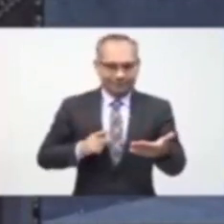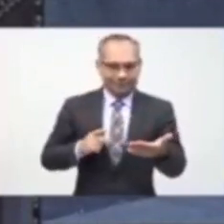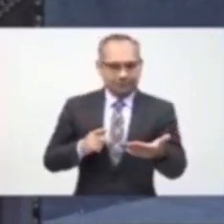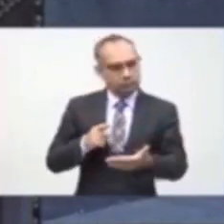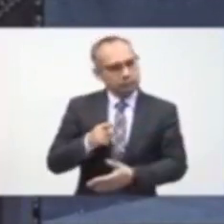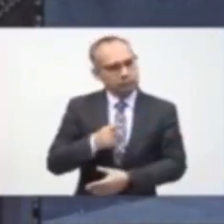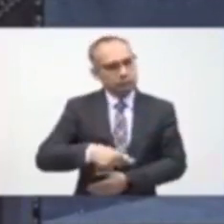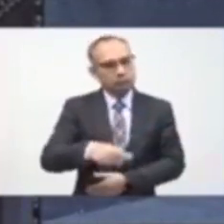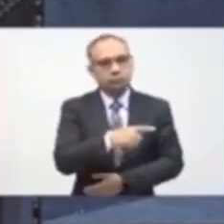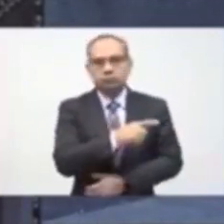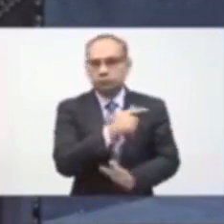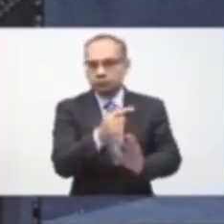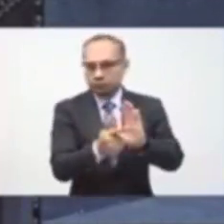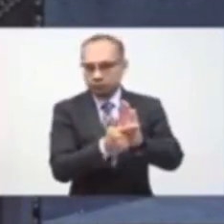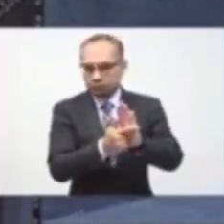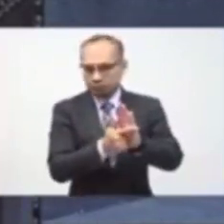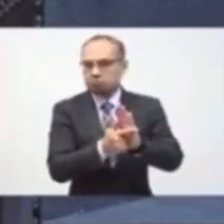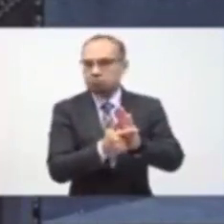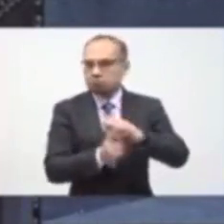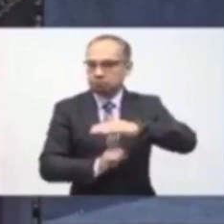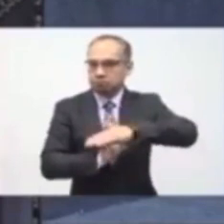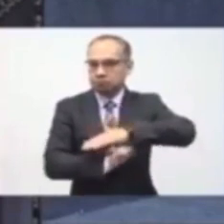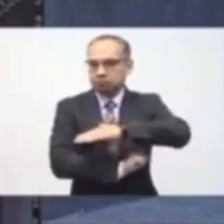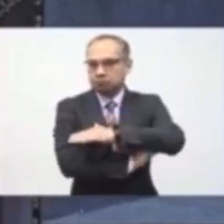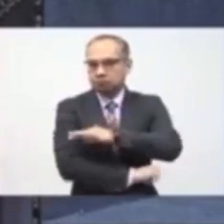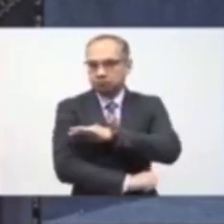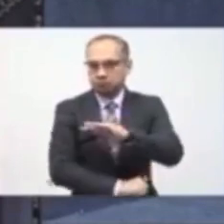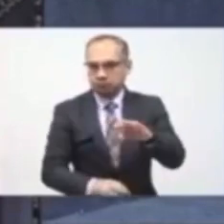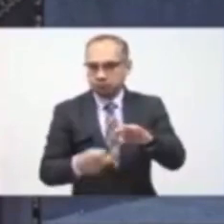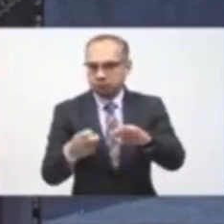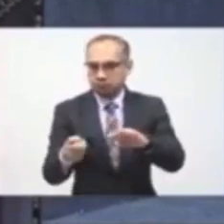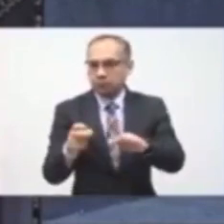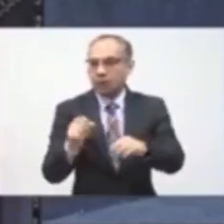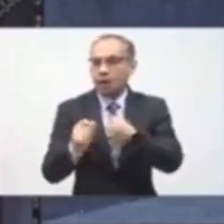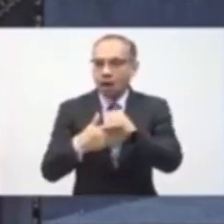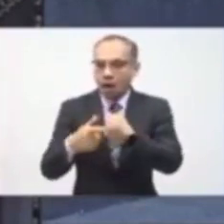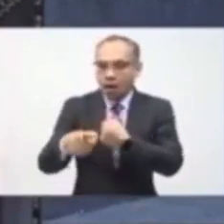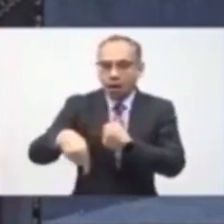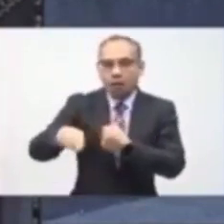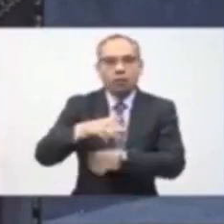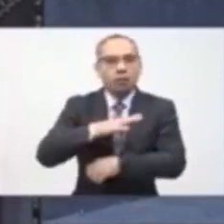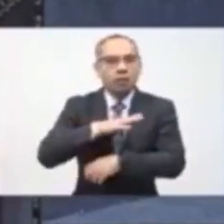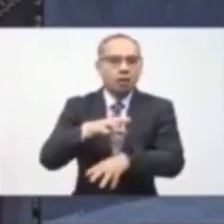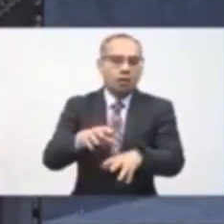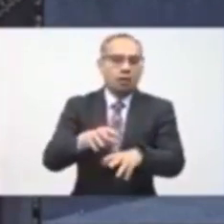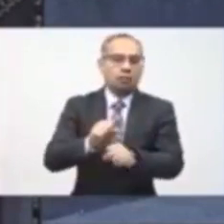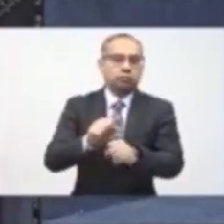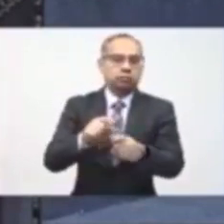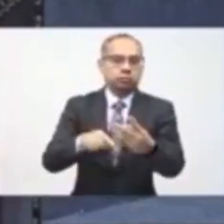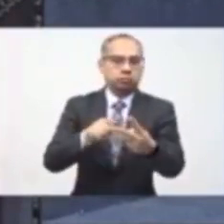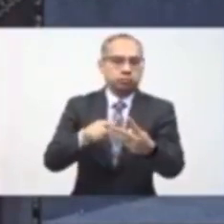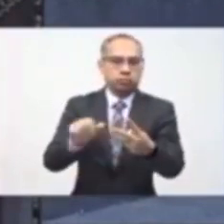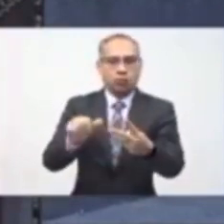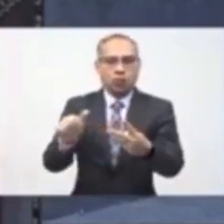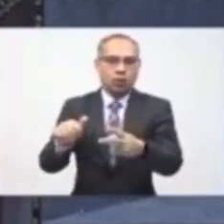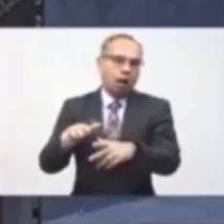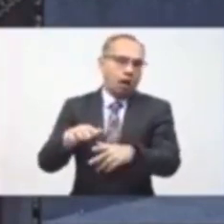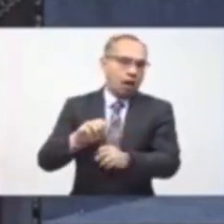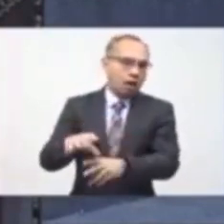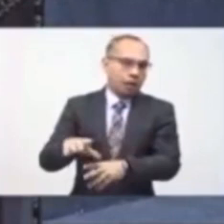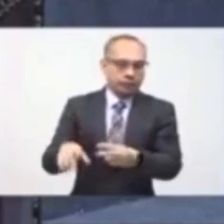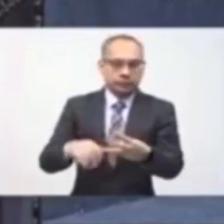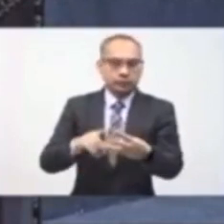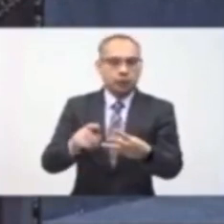comprobar el cumplimiento de obligaciones previstas en la ley su reglamento normas oficiales mexicanas y demás disposiciones